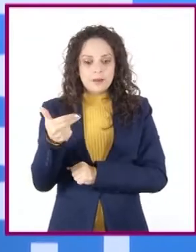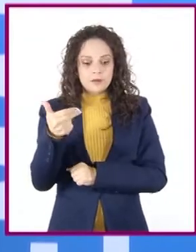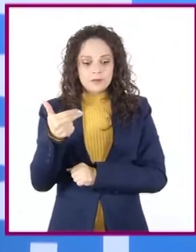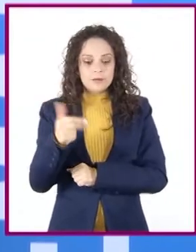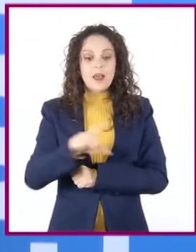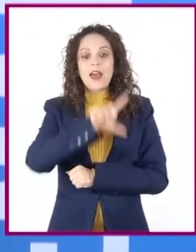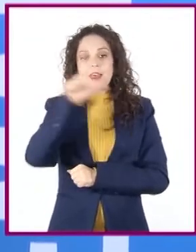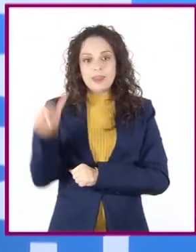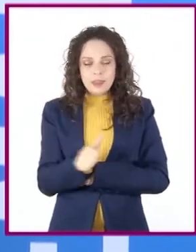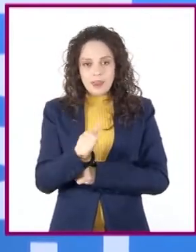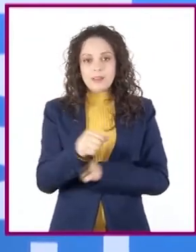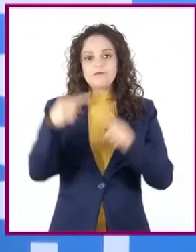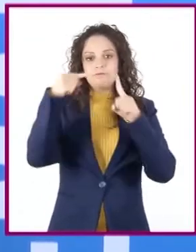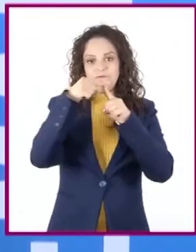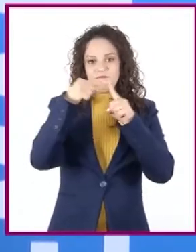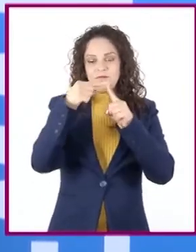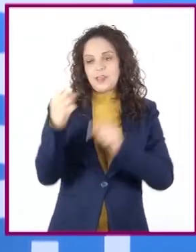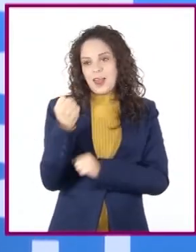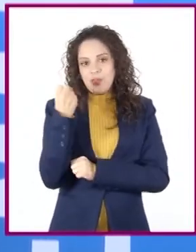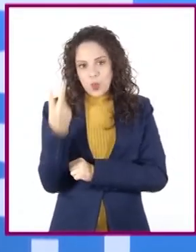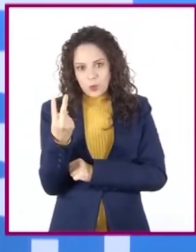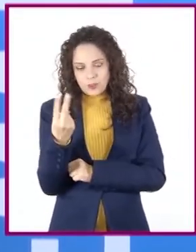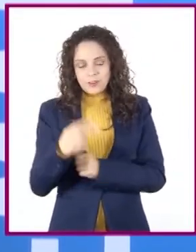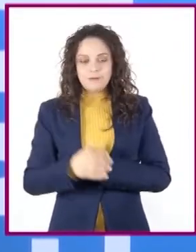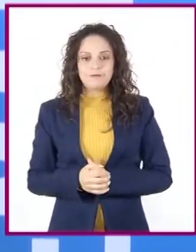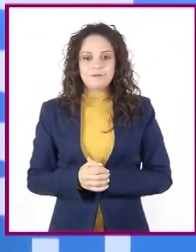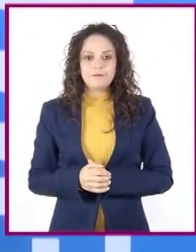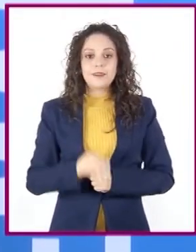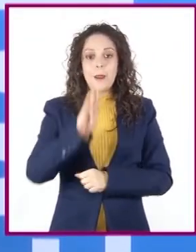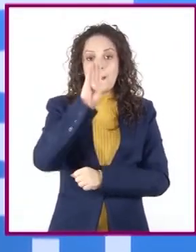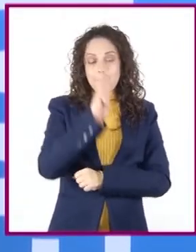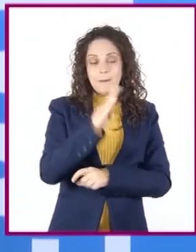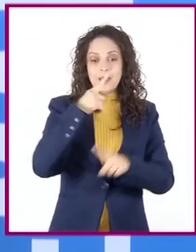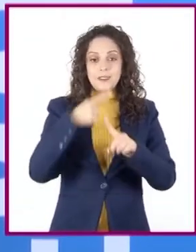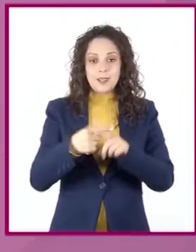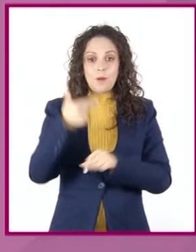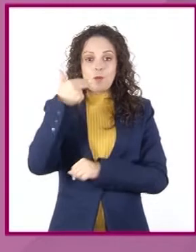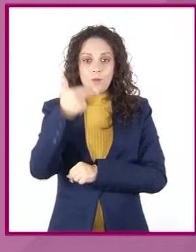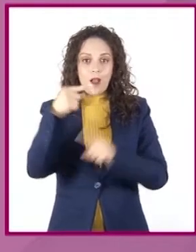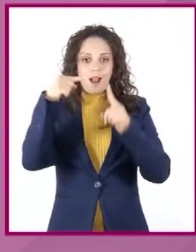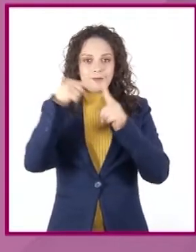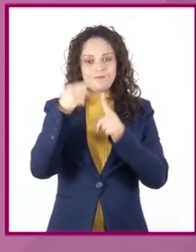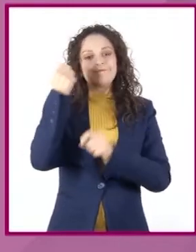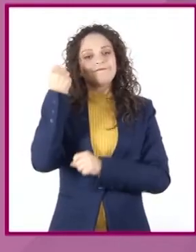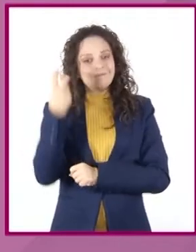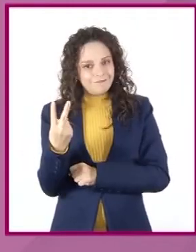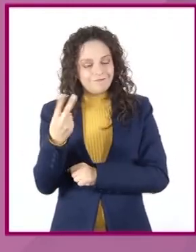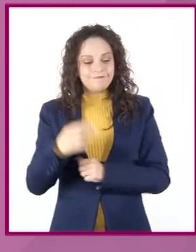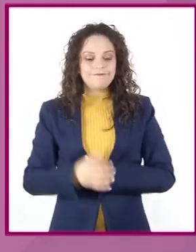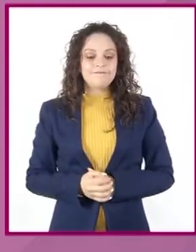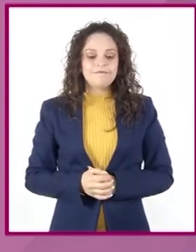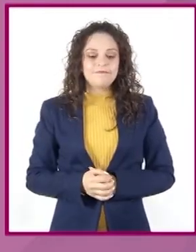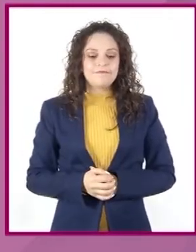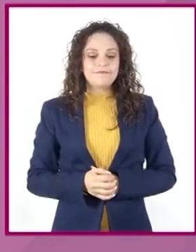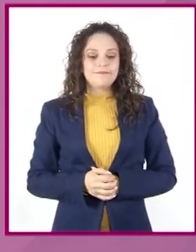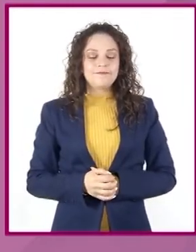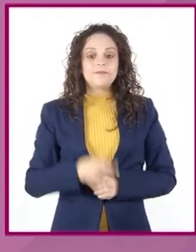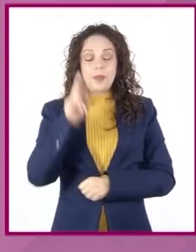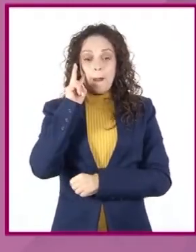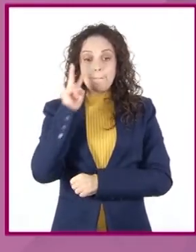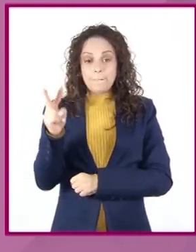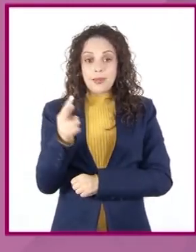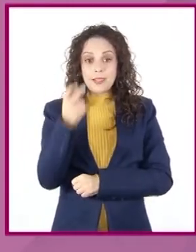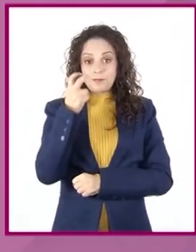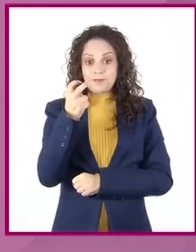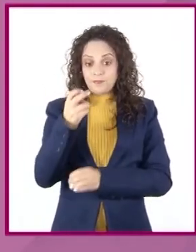luego dividiendo entre 2, es decir, base por altura sobre 2. Calculemos el volumen de un